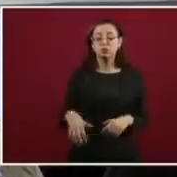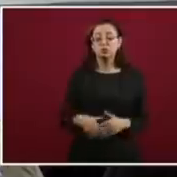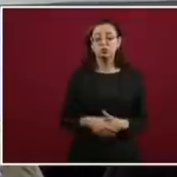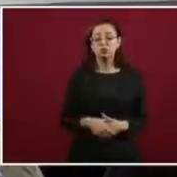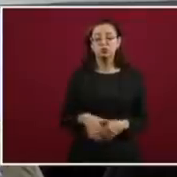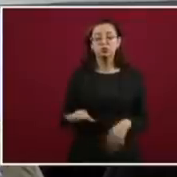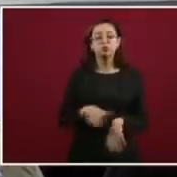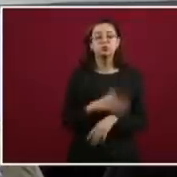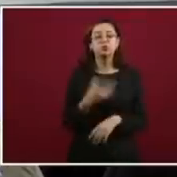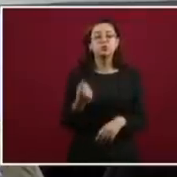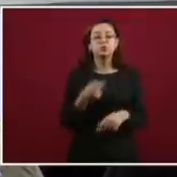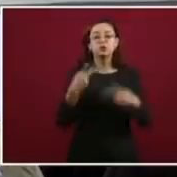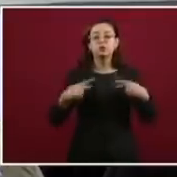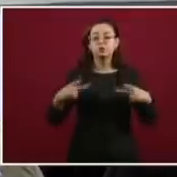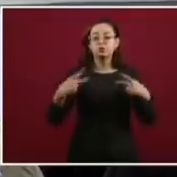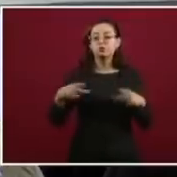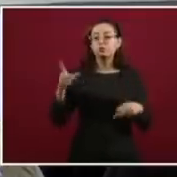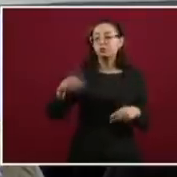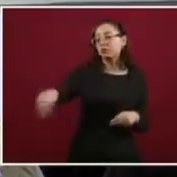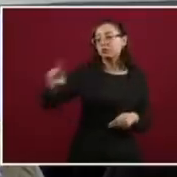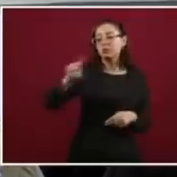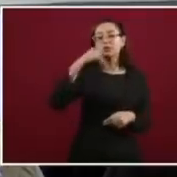porque la gente quiere